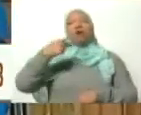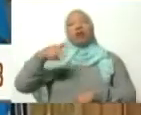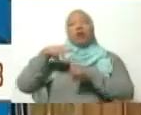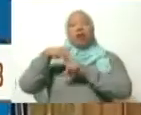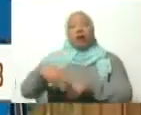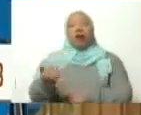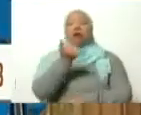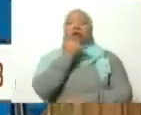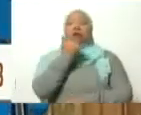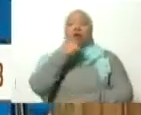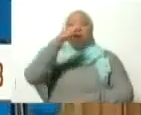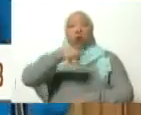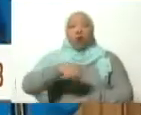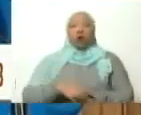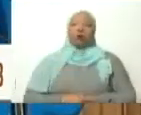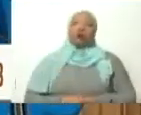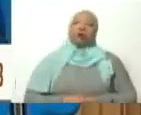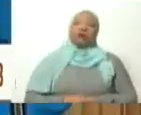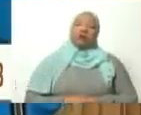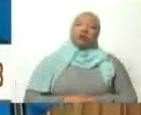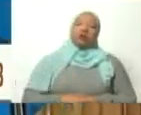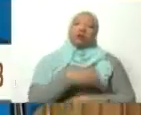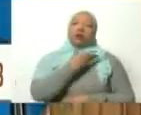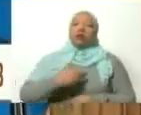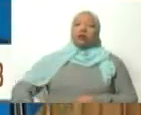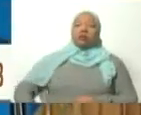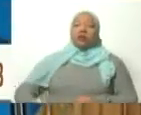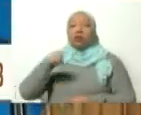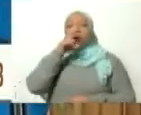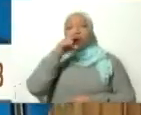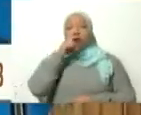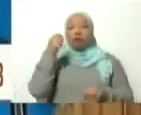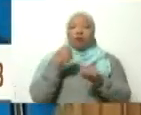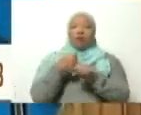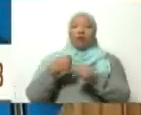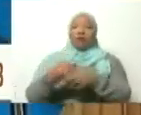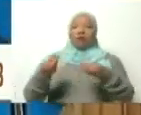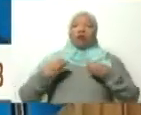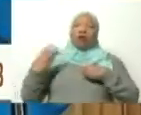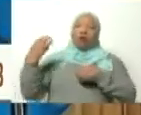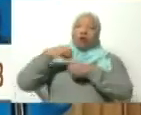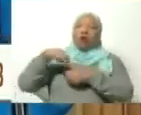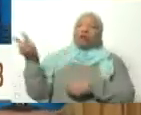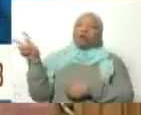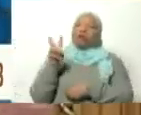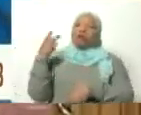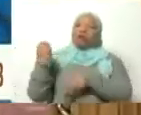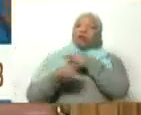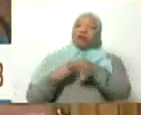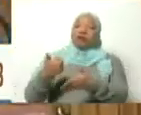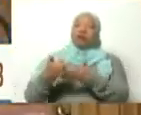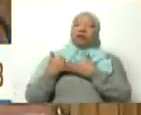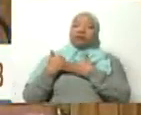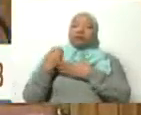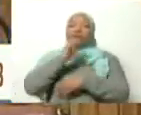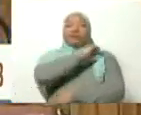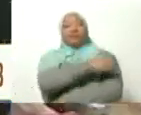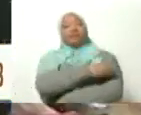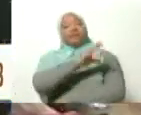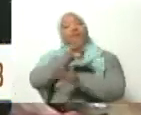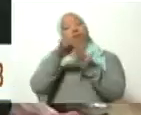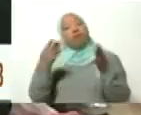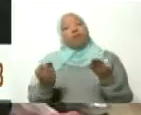equivocada, errónea. Y como ha dicho el presidente de la República, pretender excluir a Venezuela de la matriz energética mundial